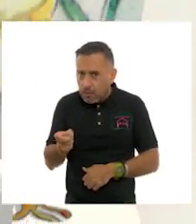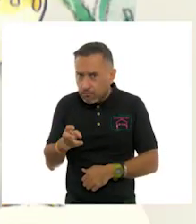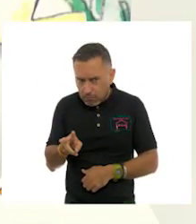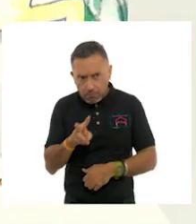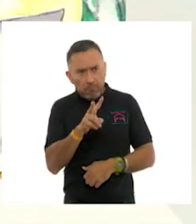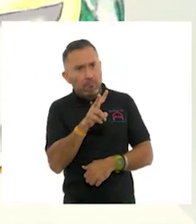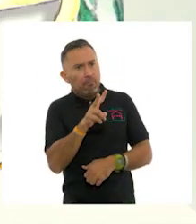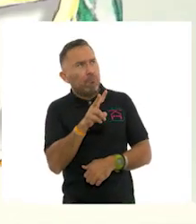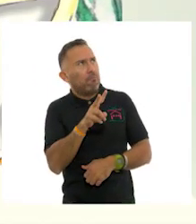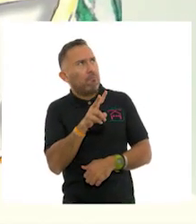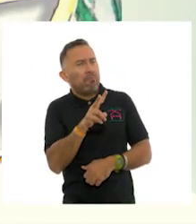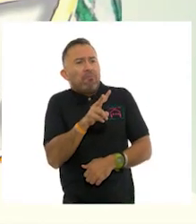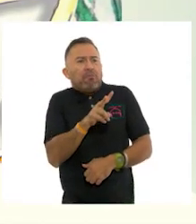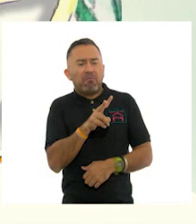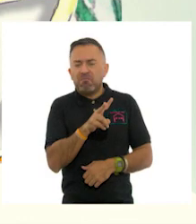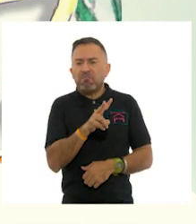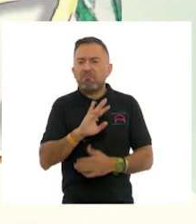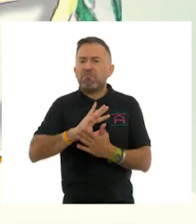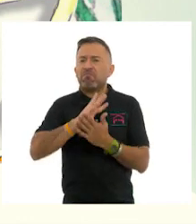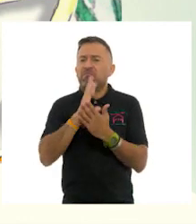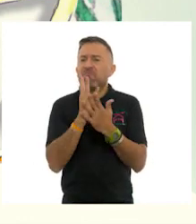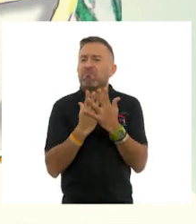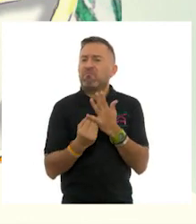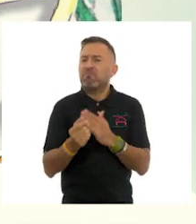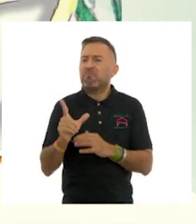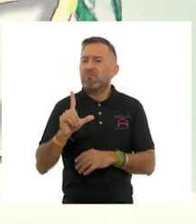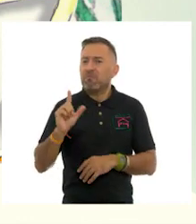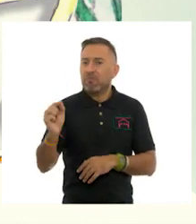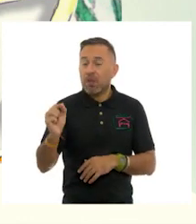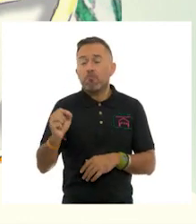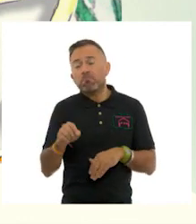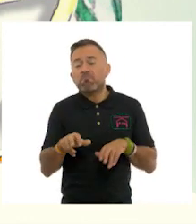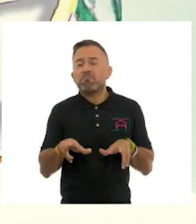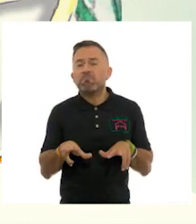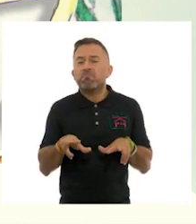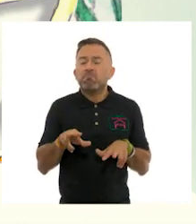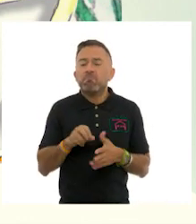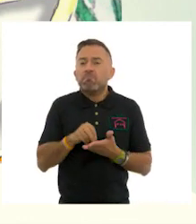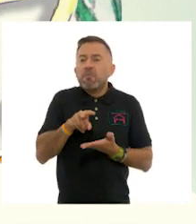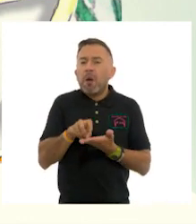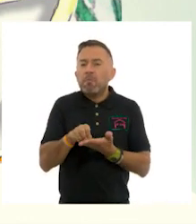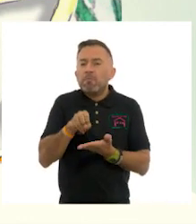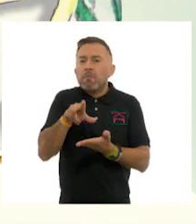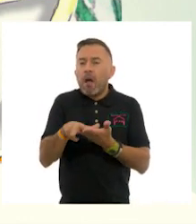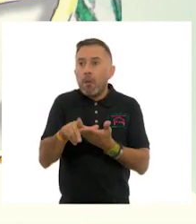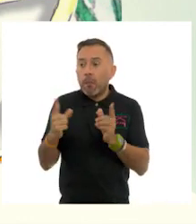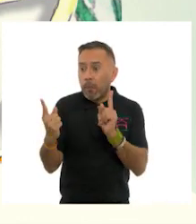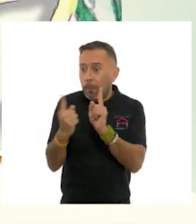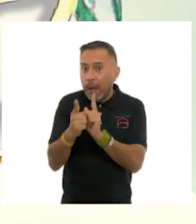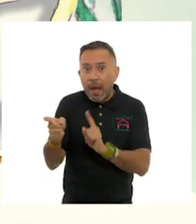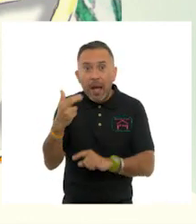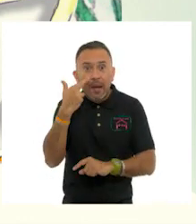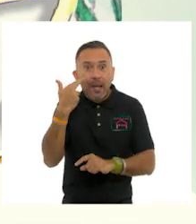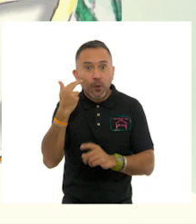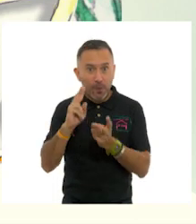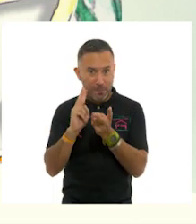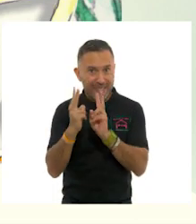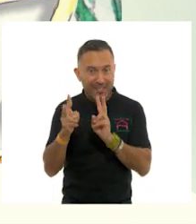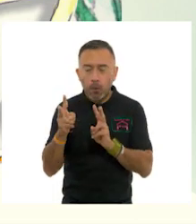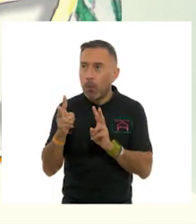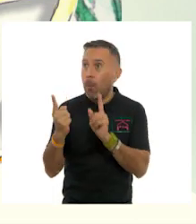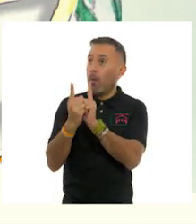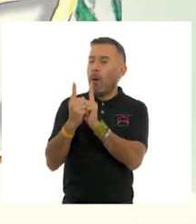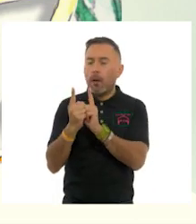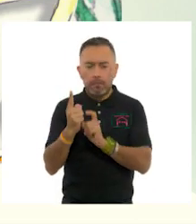y orondo se va. Halló en el camino a un ratón vecino y le dijo: amigo, venga